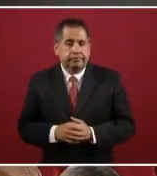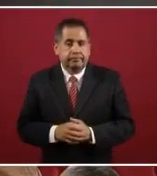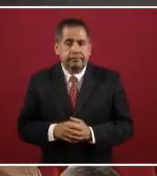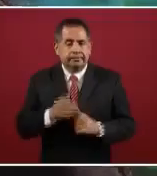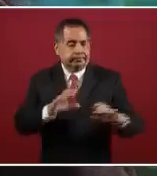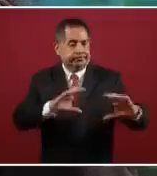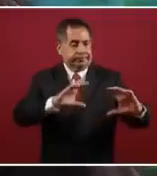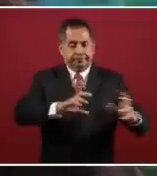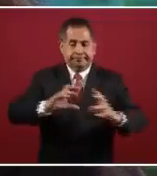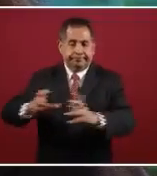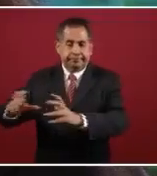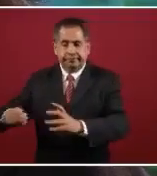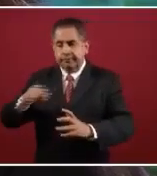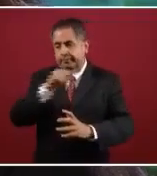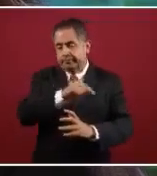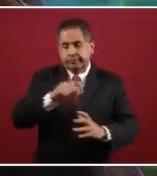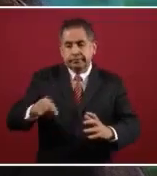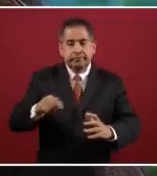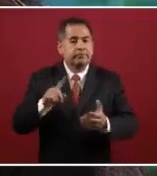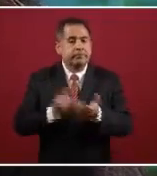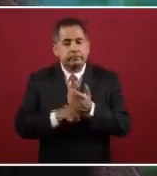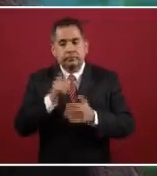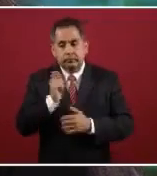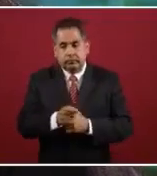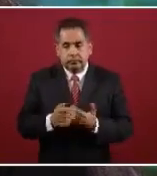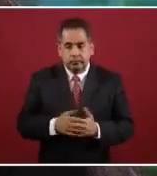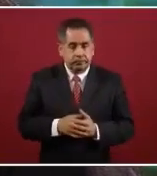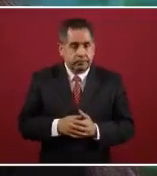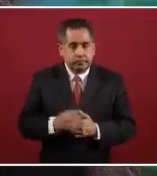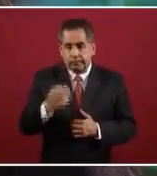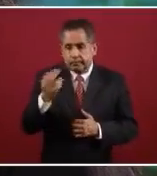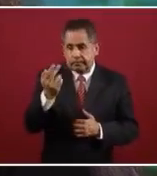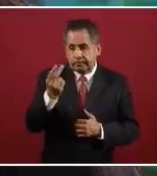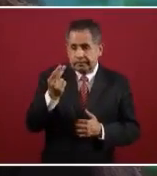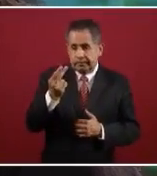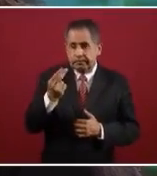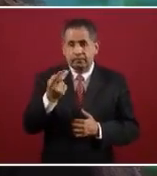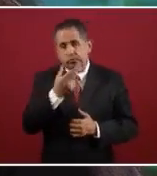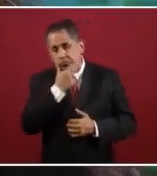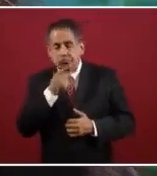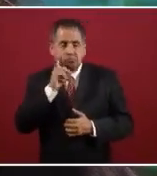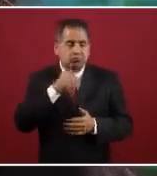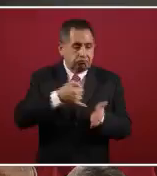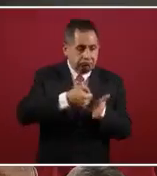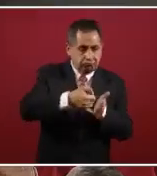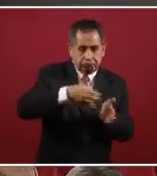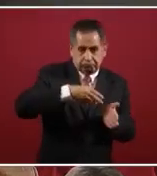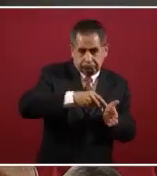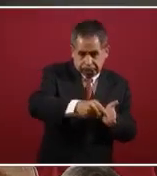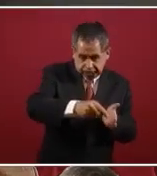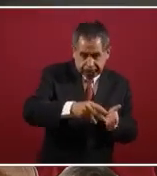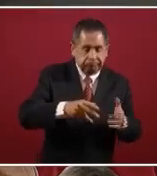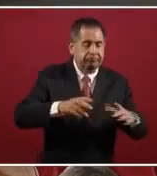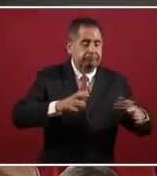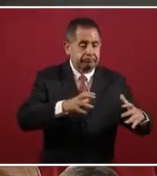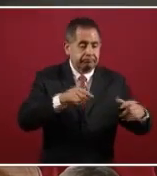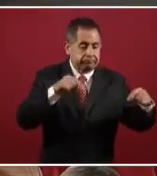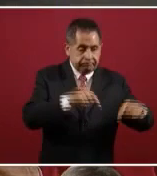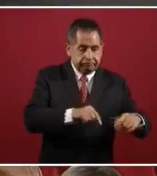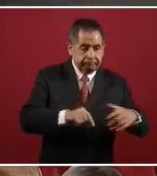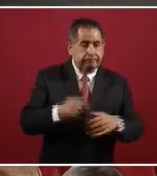las comunidades de aprendizaje campesino, están formadas por 25 sembradoras, sembradores, están ahí ligados